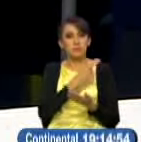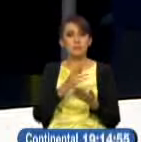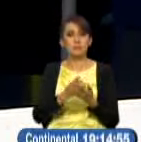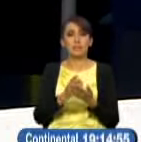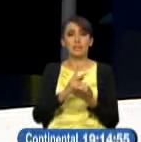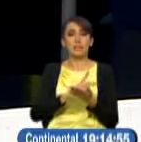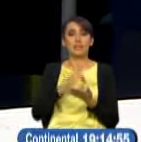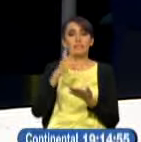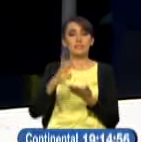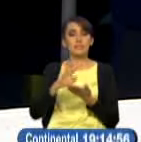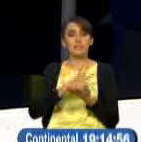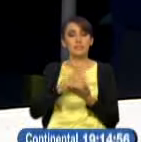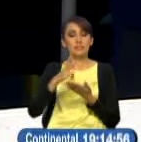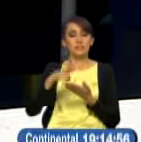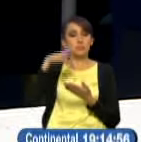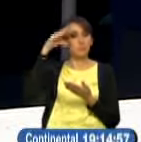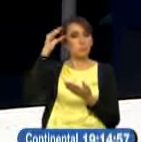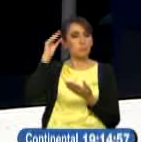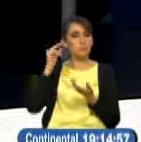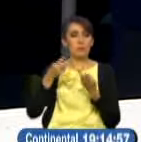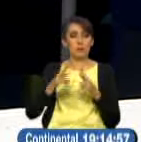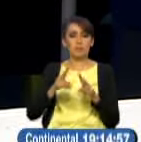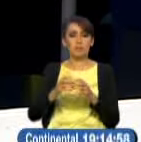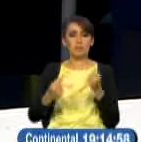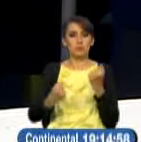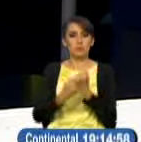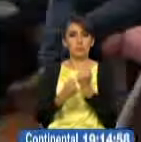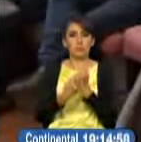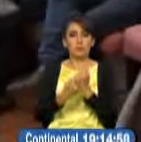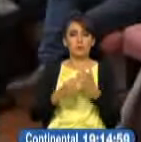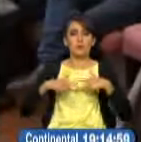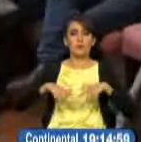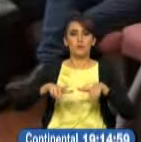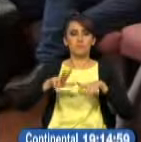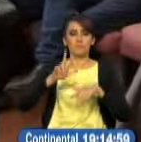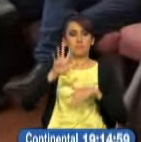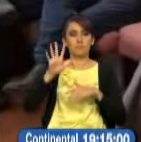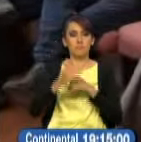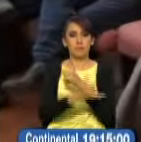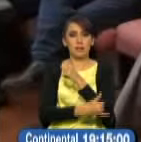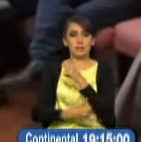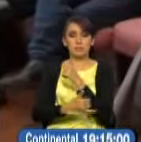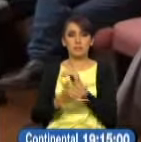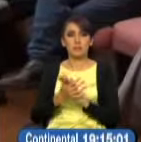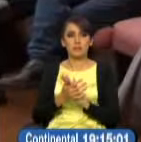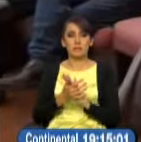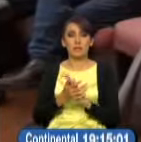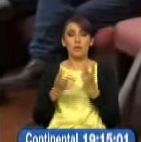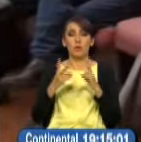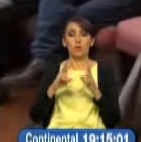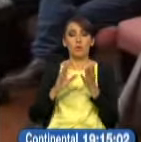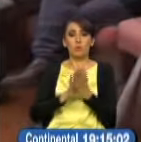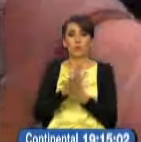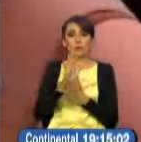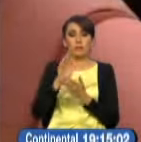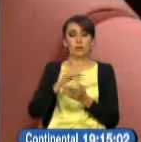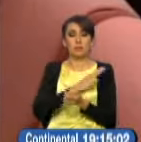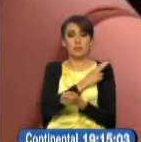Chimborazo expresaron su apoyo a la candidatura de Alianza País. Un grupo de docentes de la Escuela Superior Politécnica de